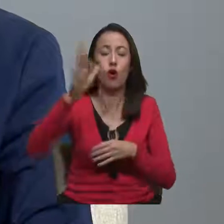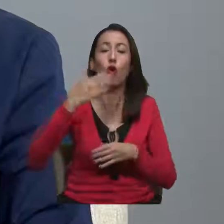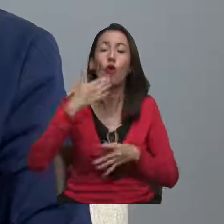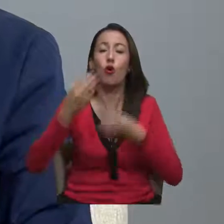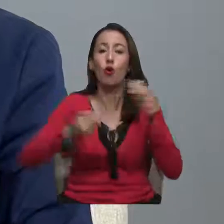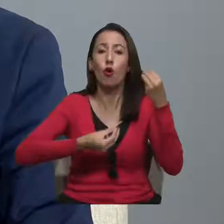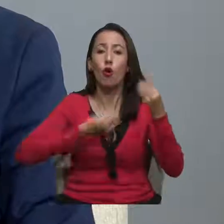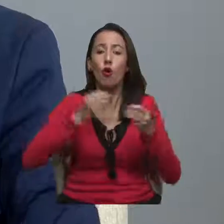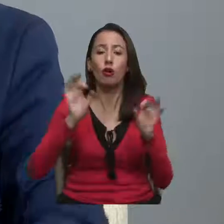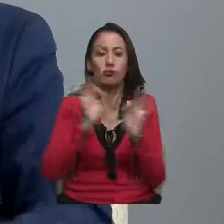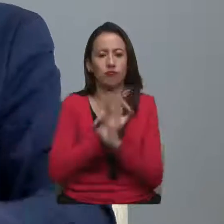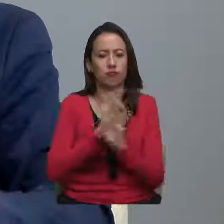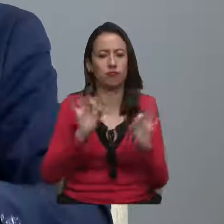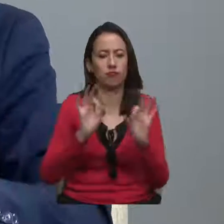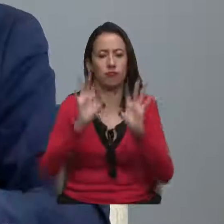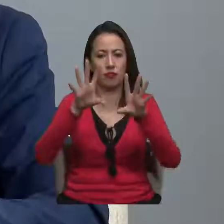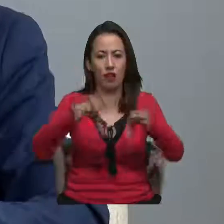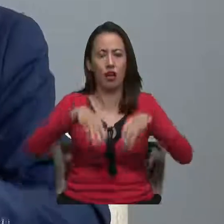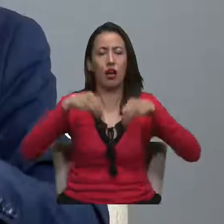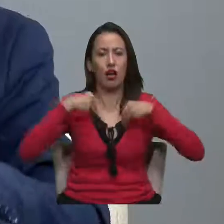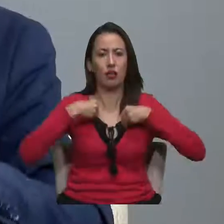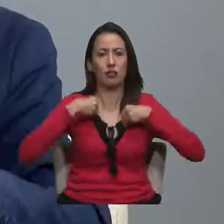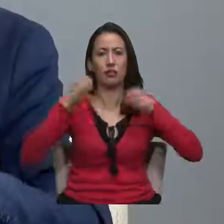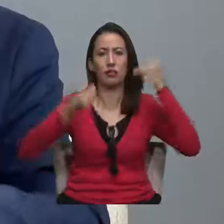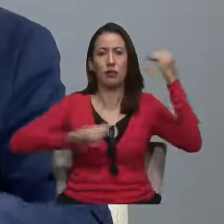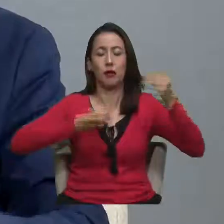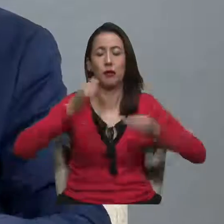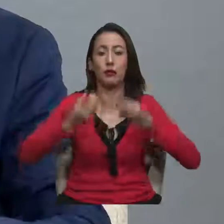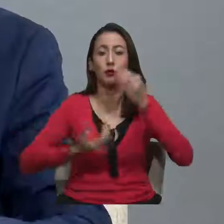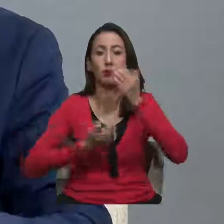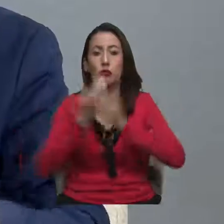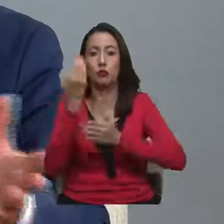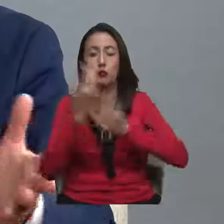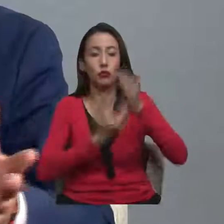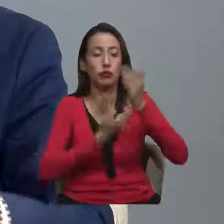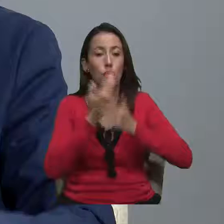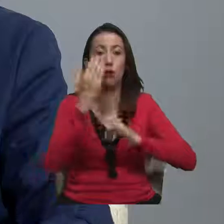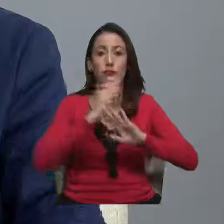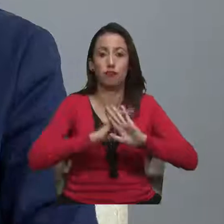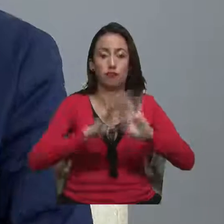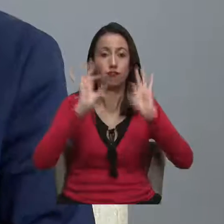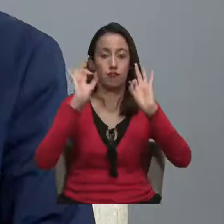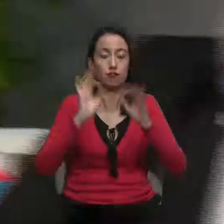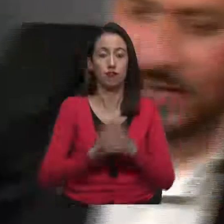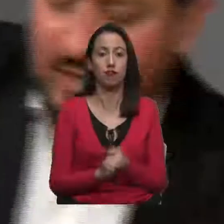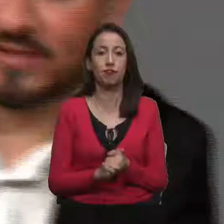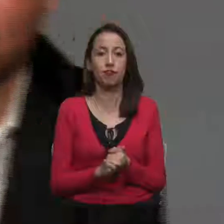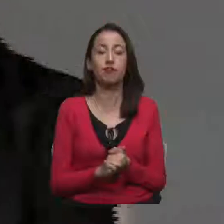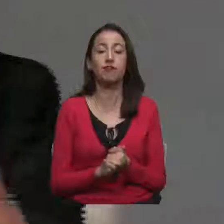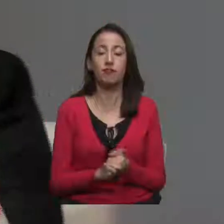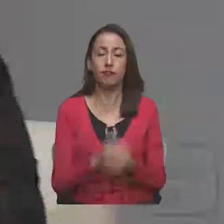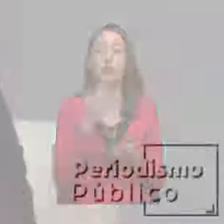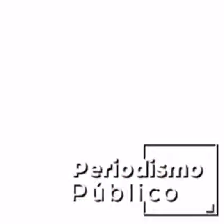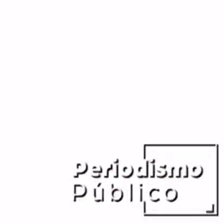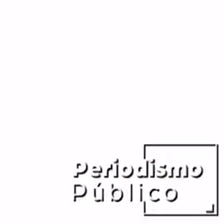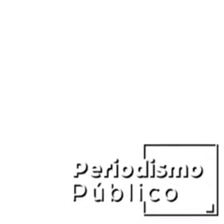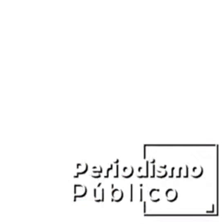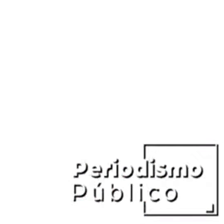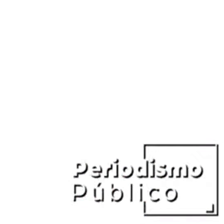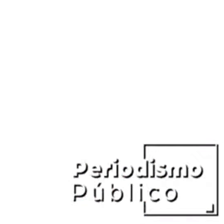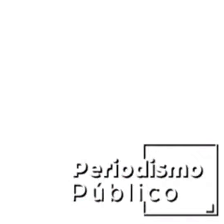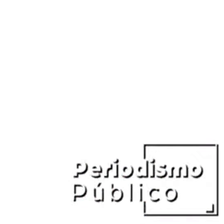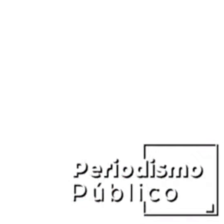que ladrón diga no no no no no cuidado por aquí es tan breve es lo que necesitamos hacer muy bien gracias candidato